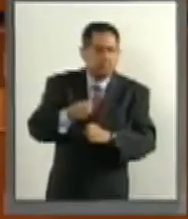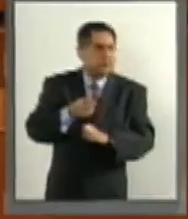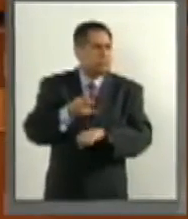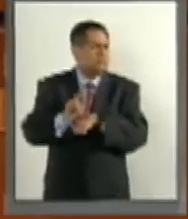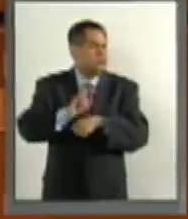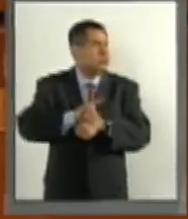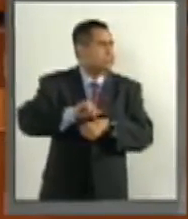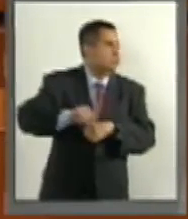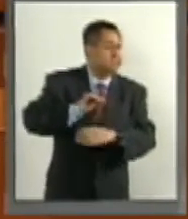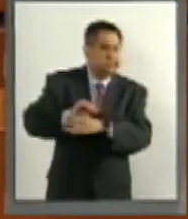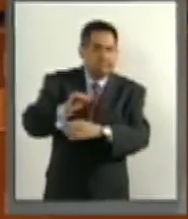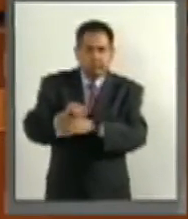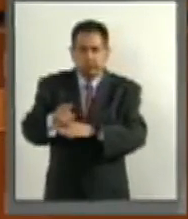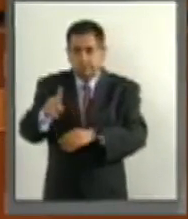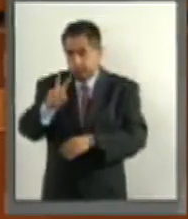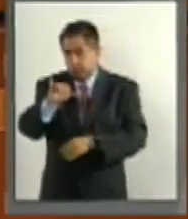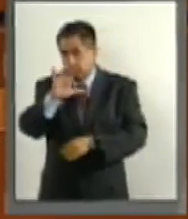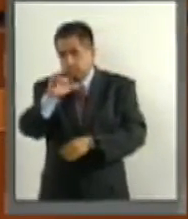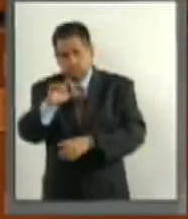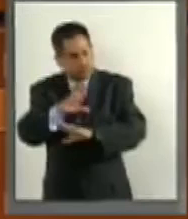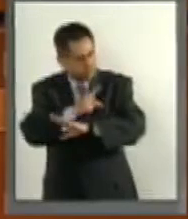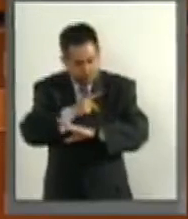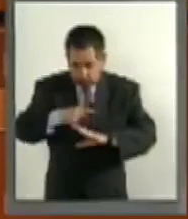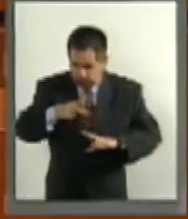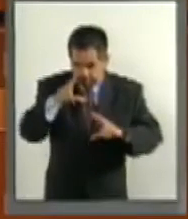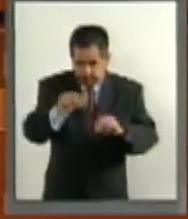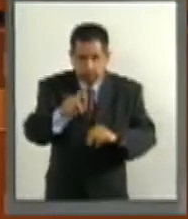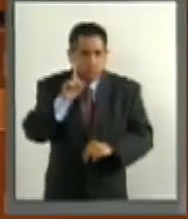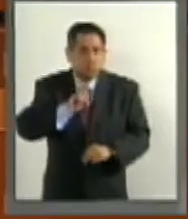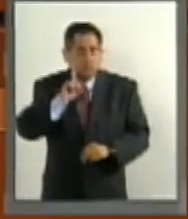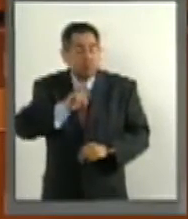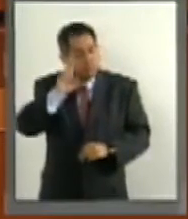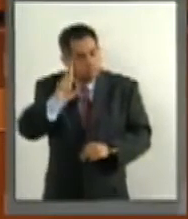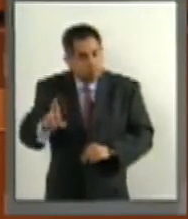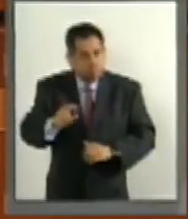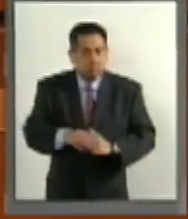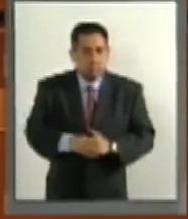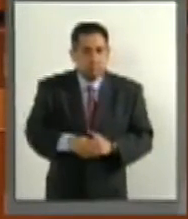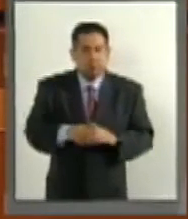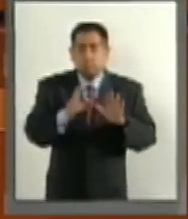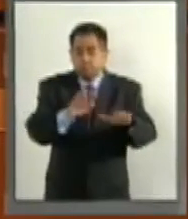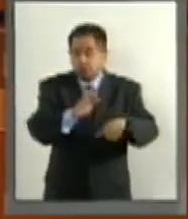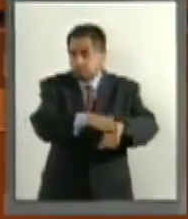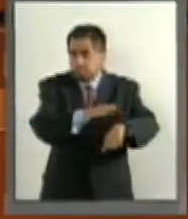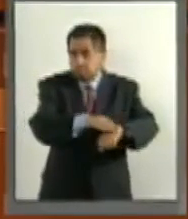violencia política por razón de género. Abstenerse de limitar,